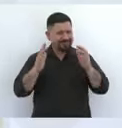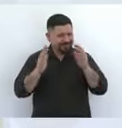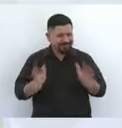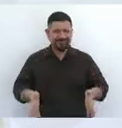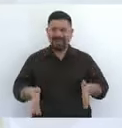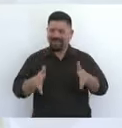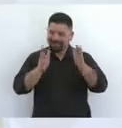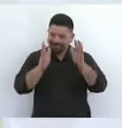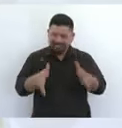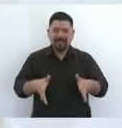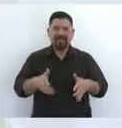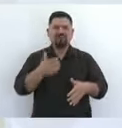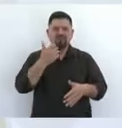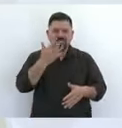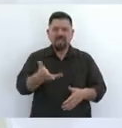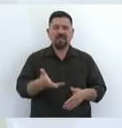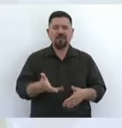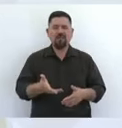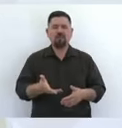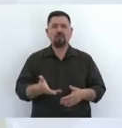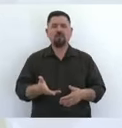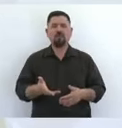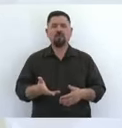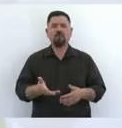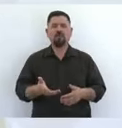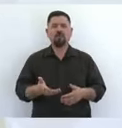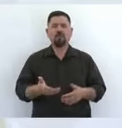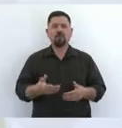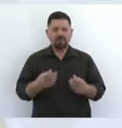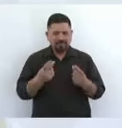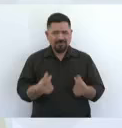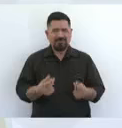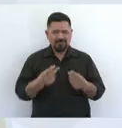que tengamos más avance.